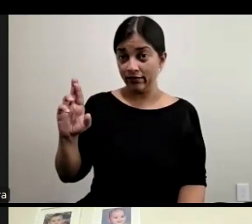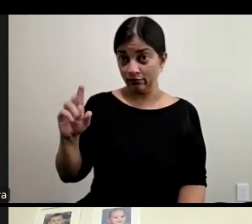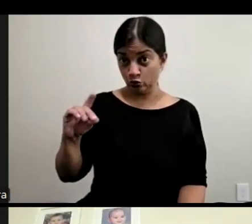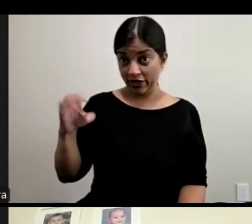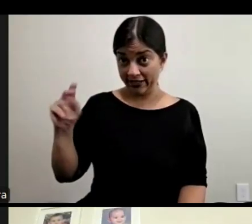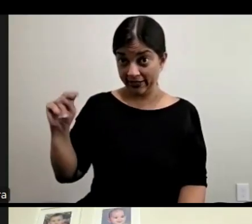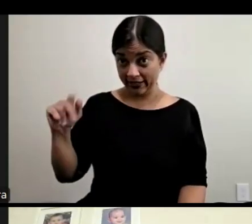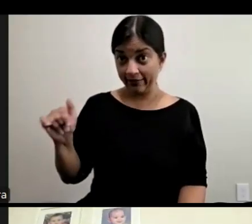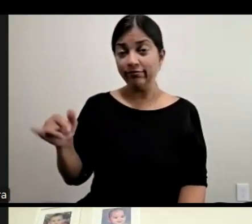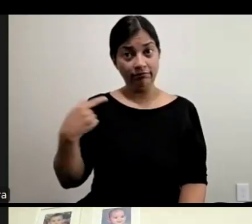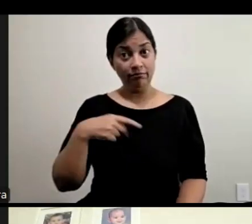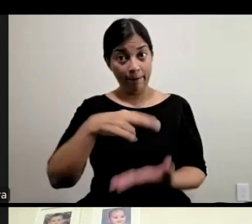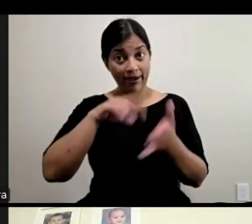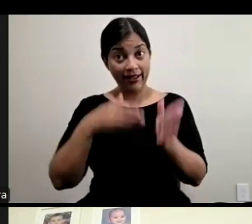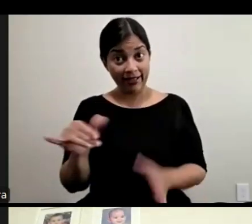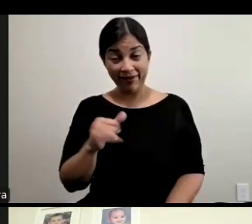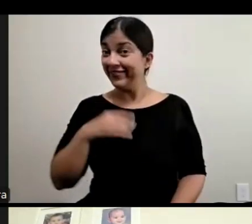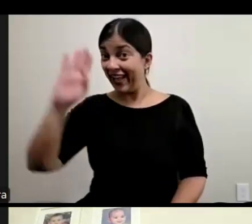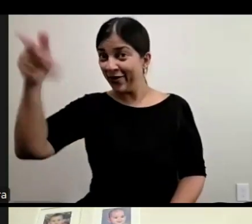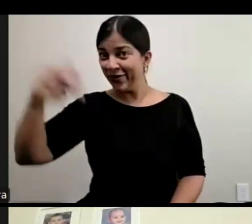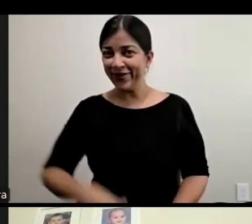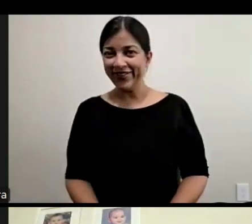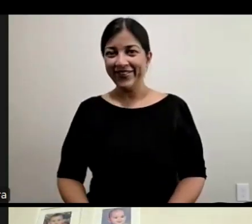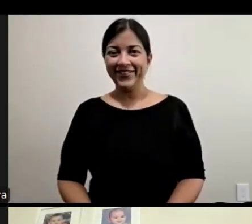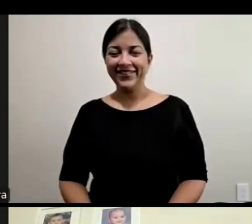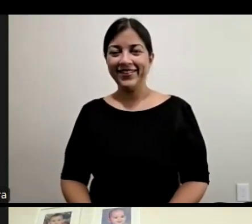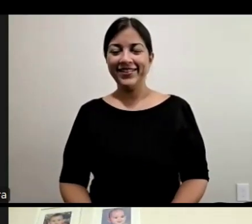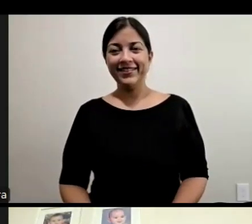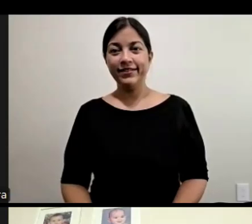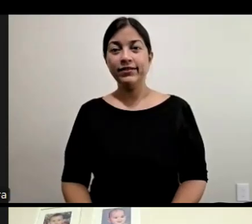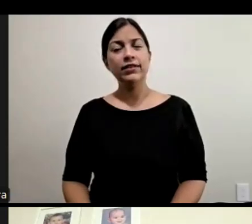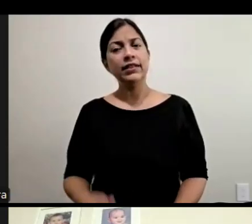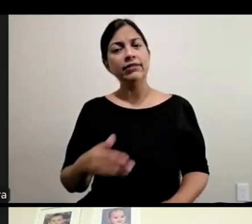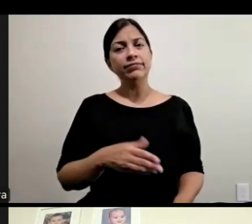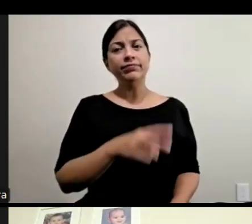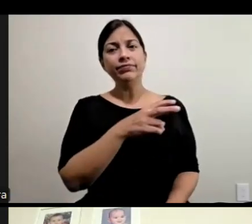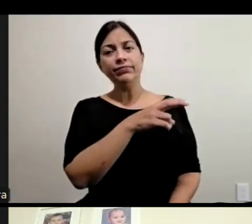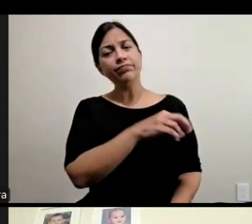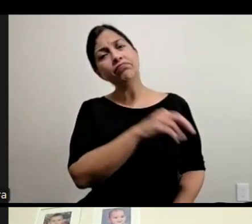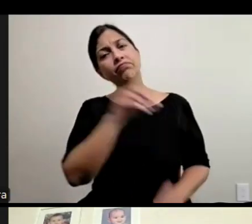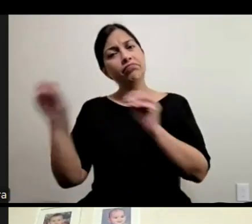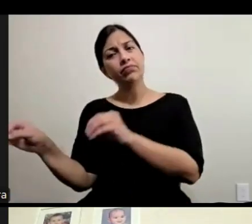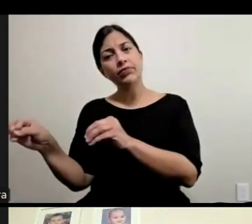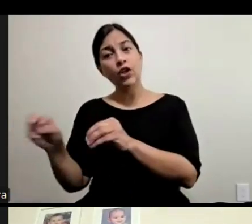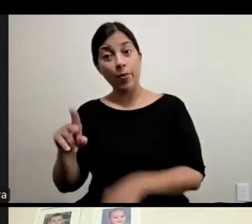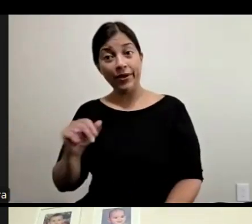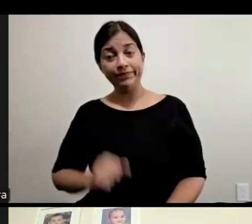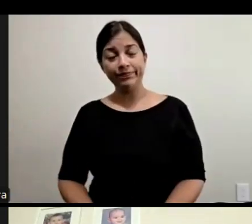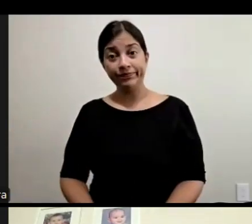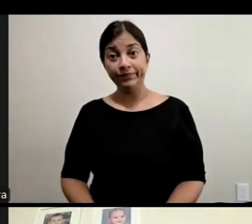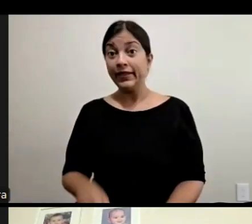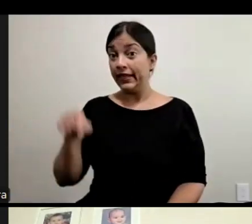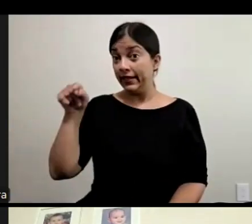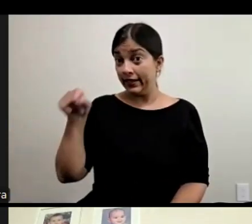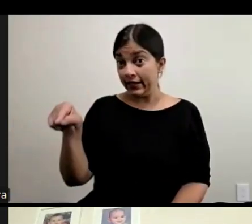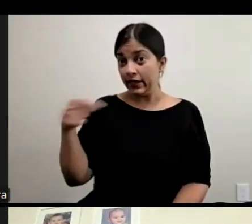bailarín, coreógrafo. Un saludo, Eberto. Y luego pues, paso a Río Piedras. Y en Río Piedras pues me